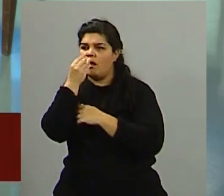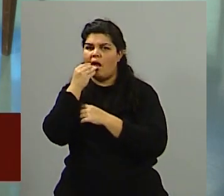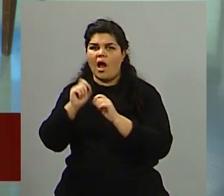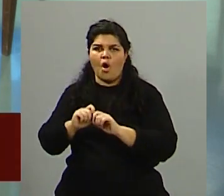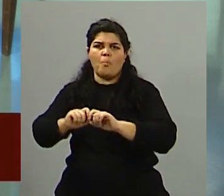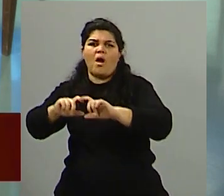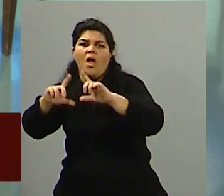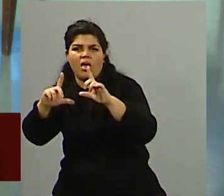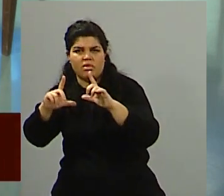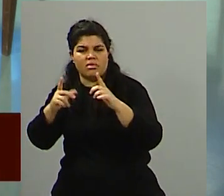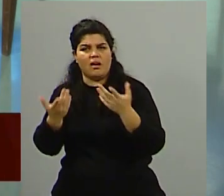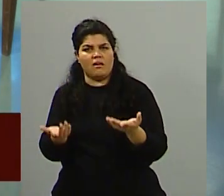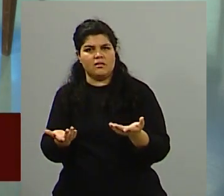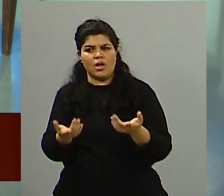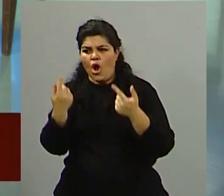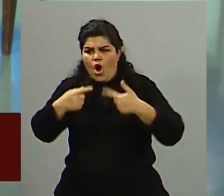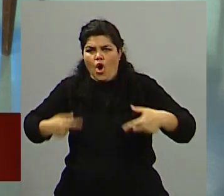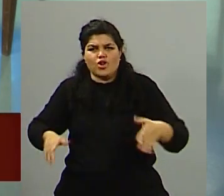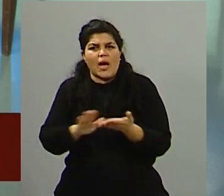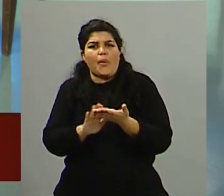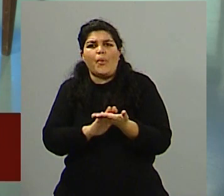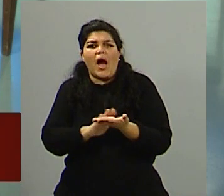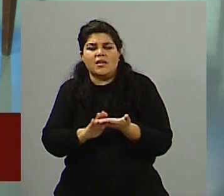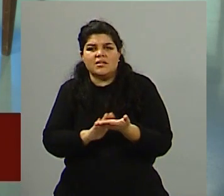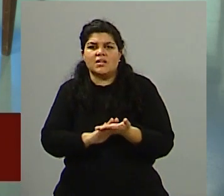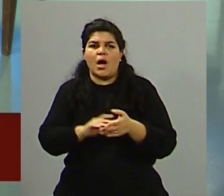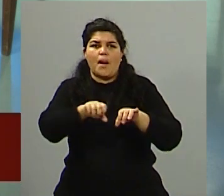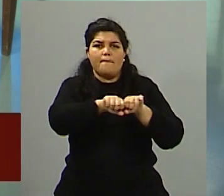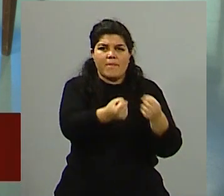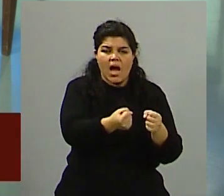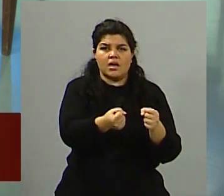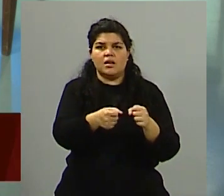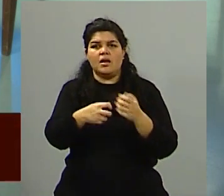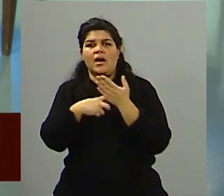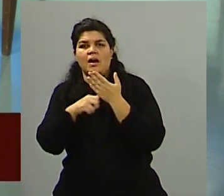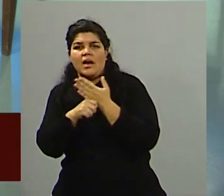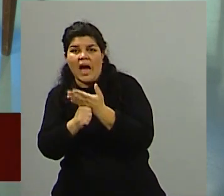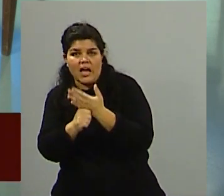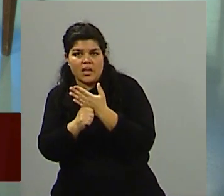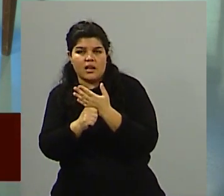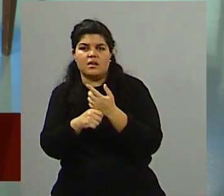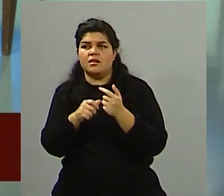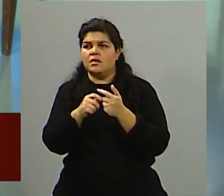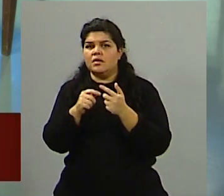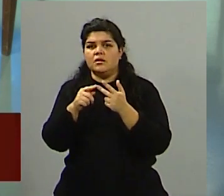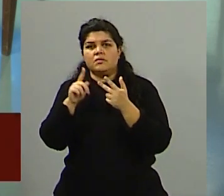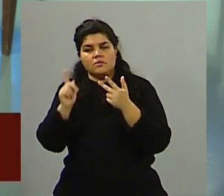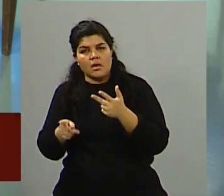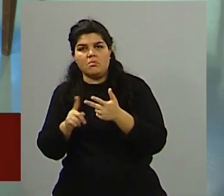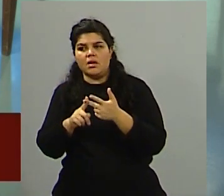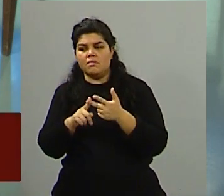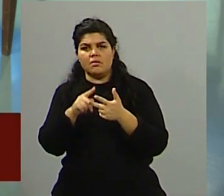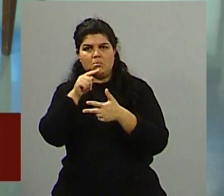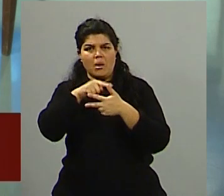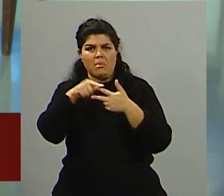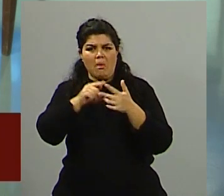tema del aumento de cosas básicas como la carne, el pan, el impacto que tiene en nuestro bolsillo, en la inflación, ese número